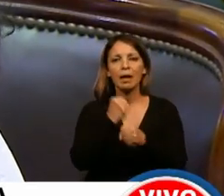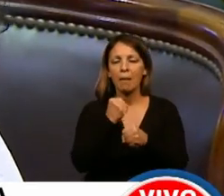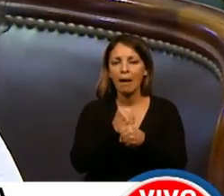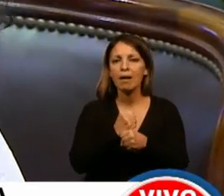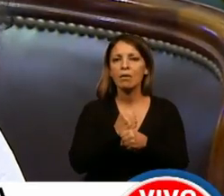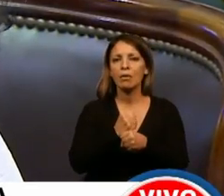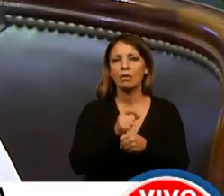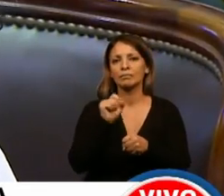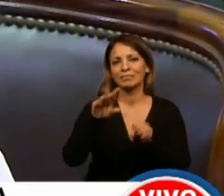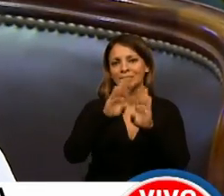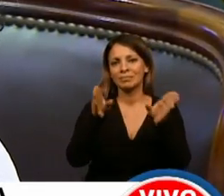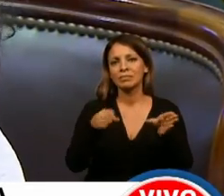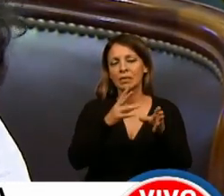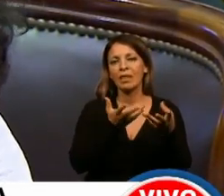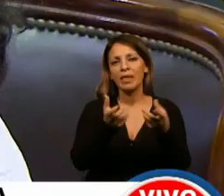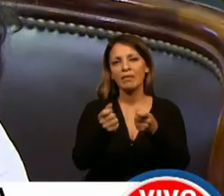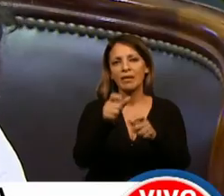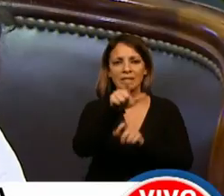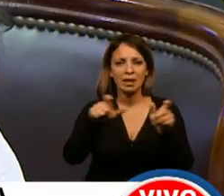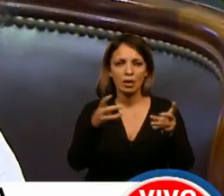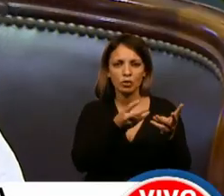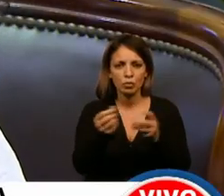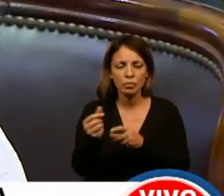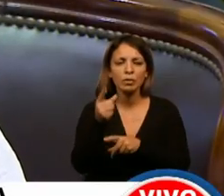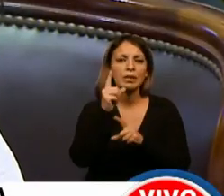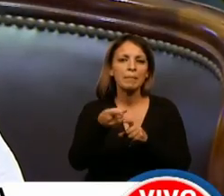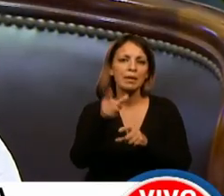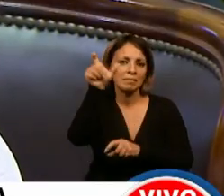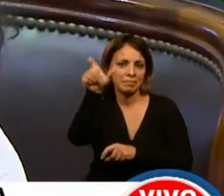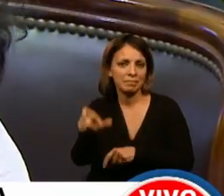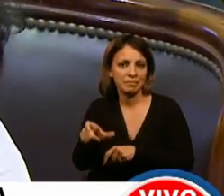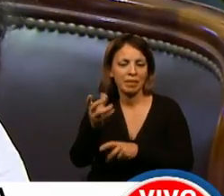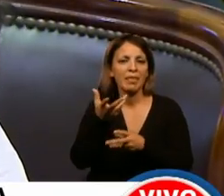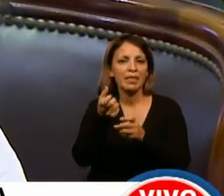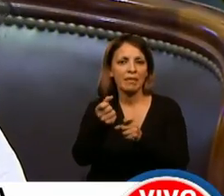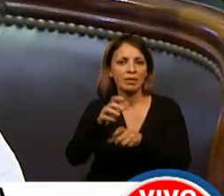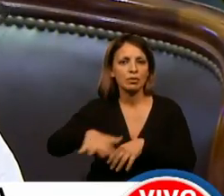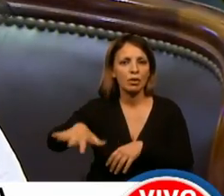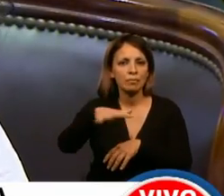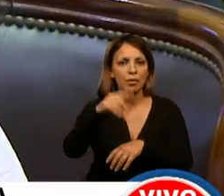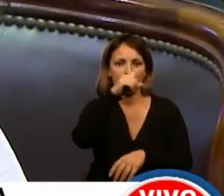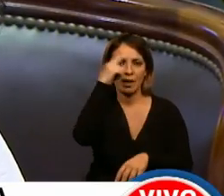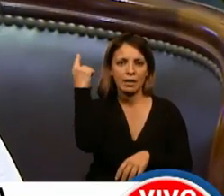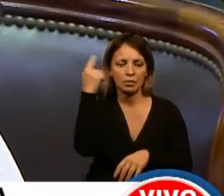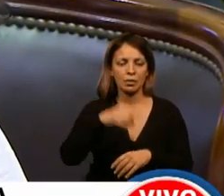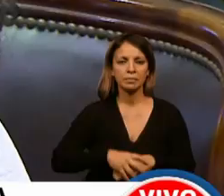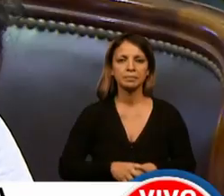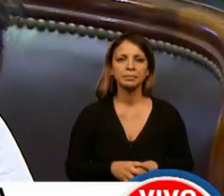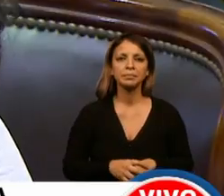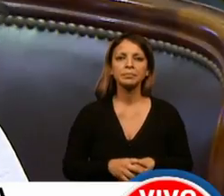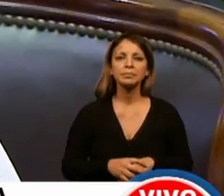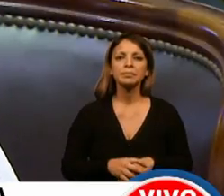defensa del consumidor y del defensor del pueblo de la nación entre otros